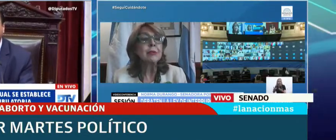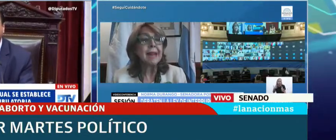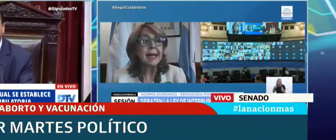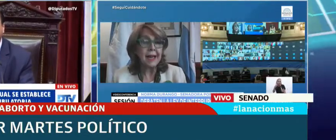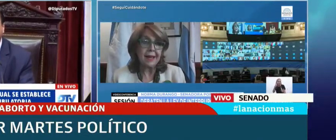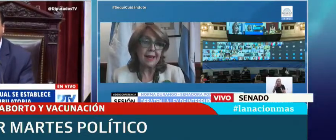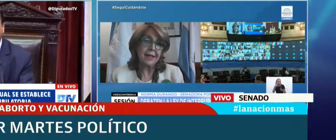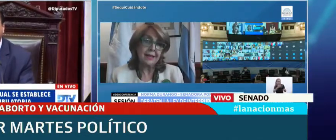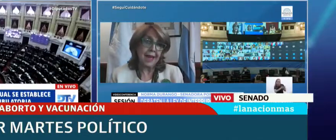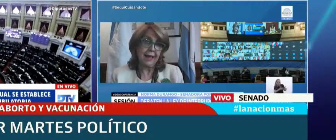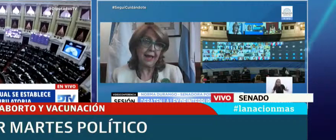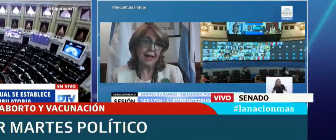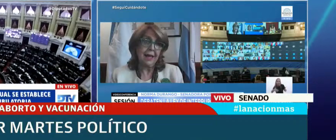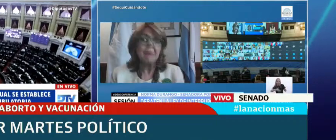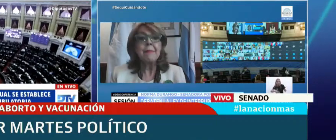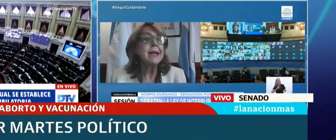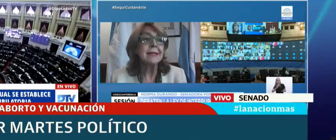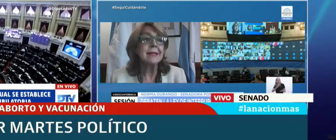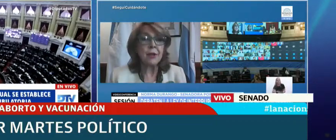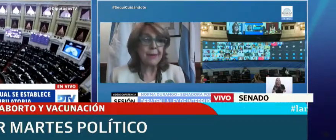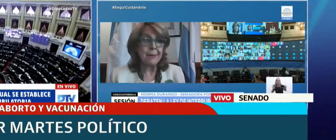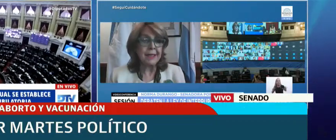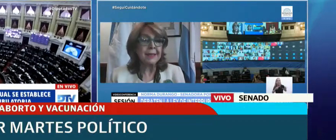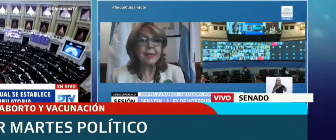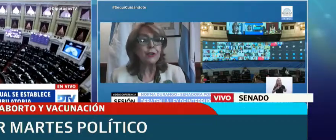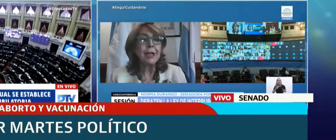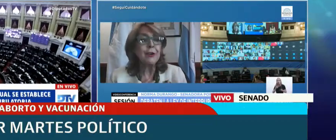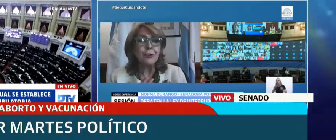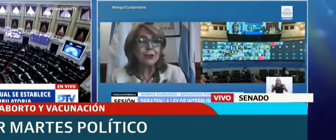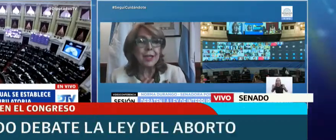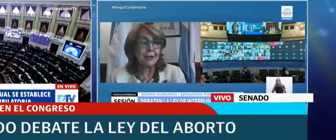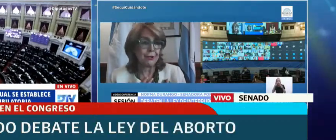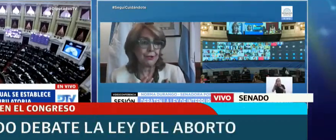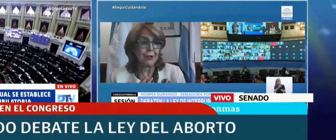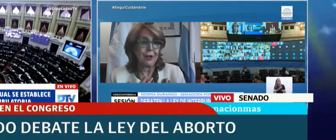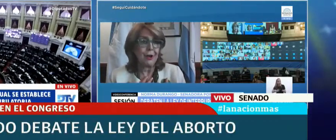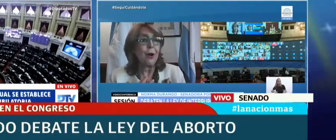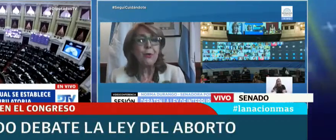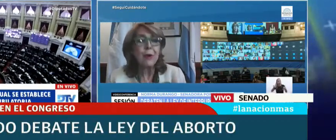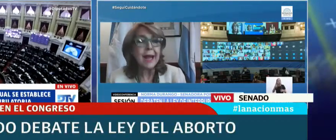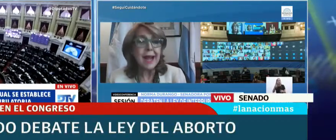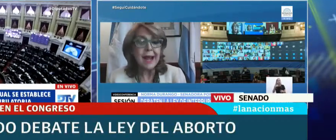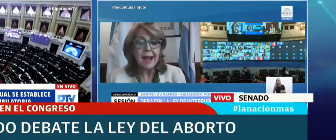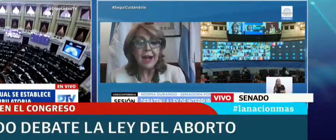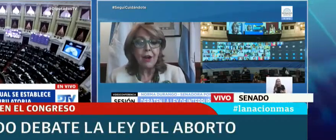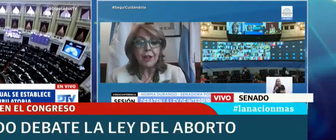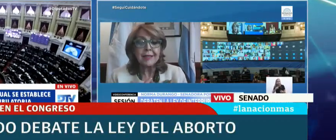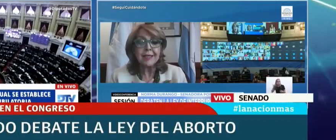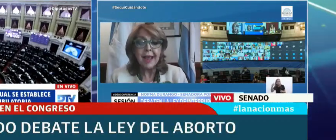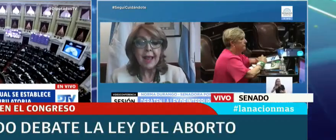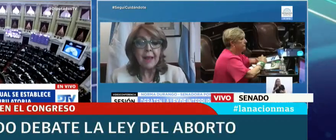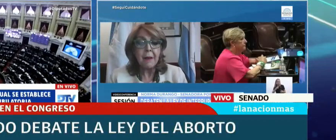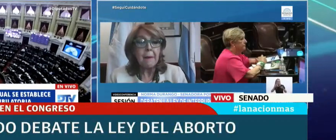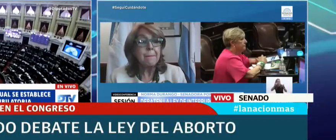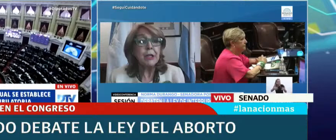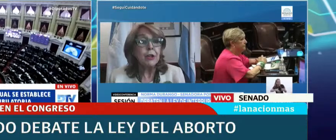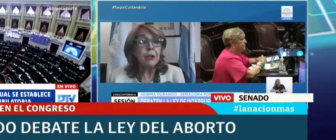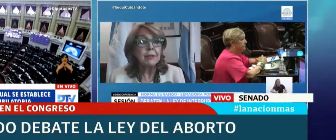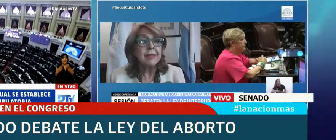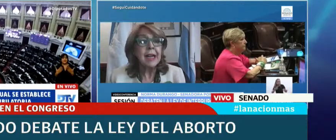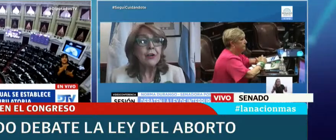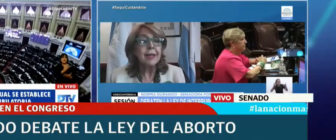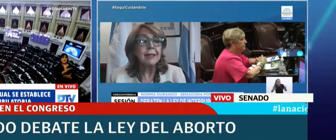esto es que haya número para la aprobación en general pero modificaciones en particular le introduzcan modificaciones porque algunos